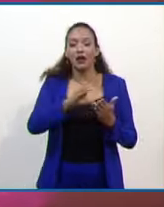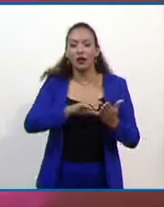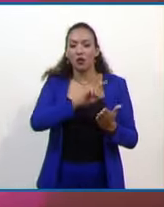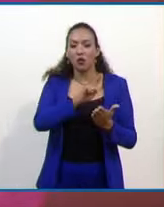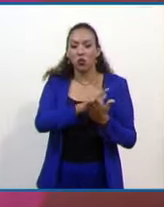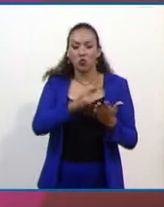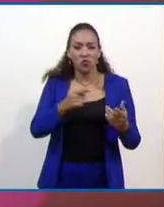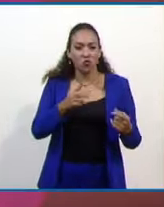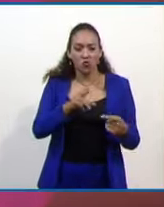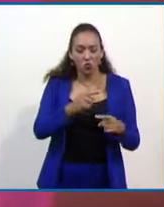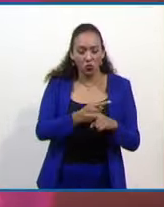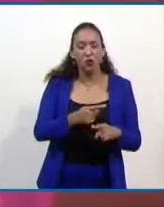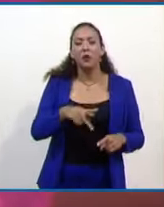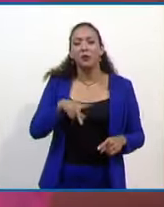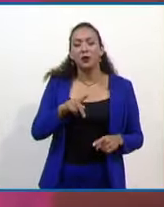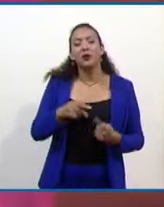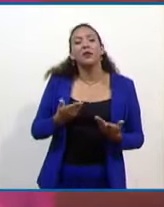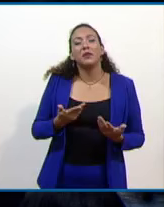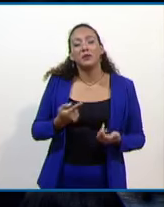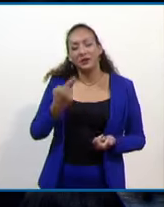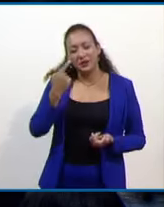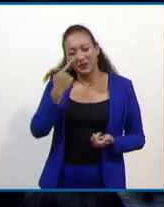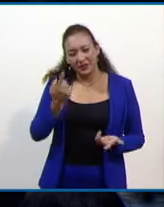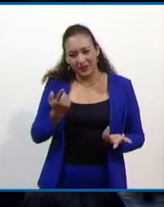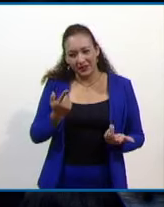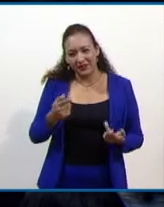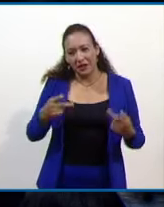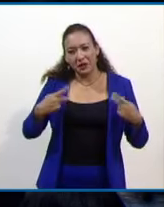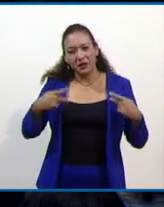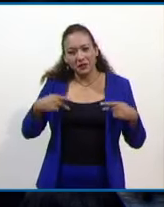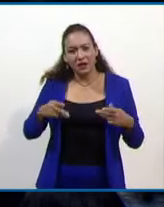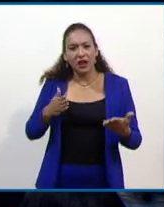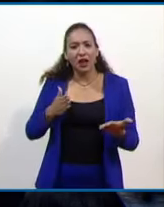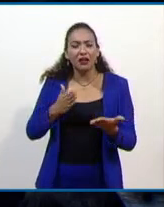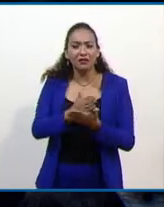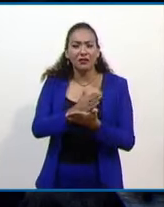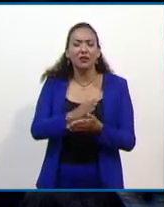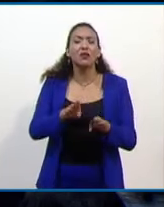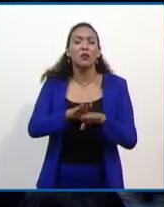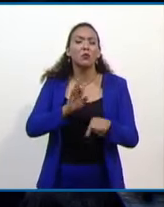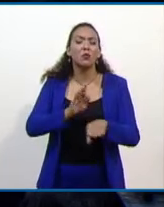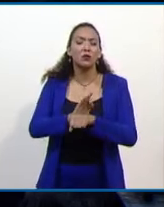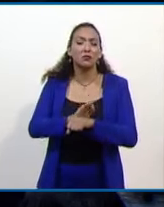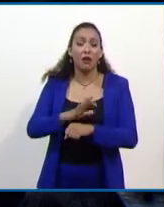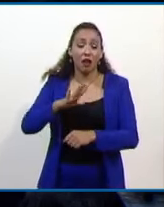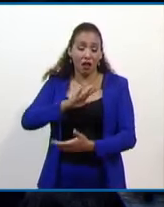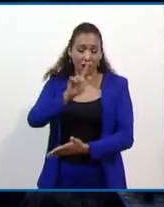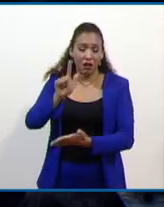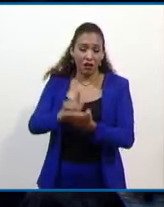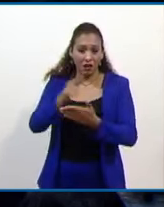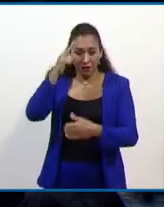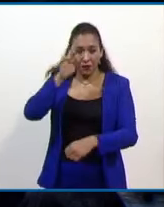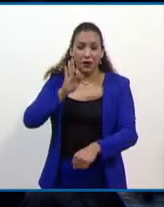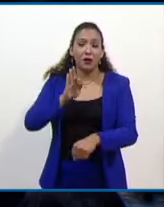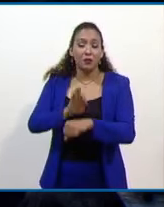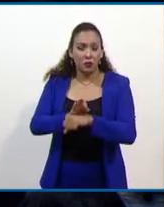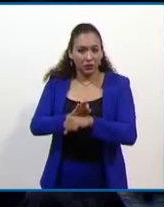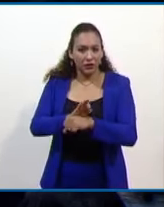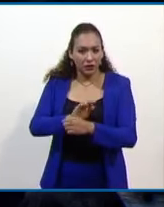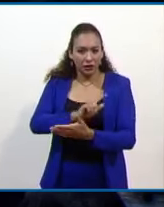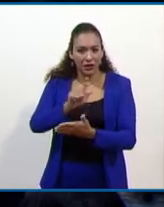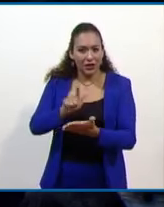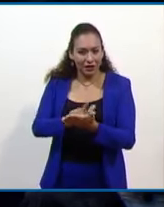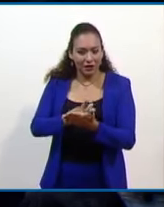necesidad de haber acudido a un medio, porque pues además los ciudadanos nada más tienen acceso al juicio de amparo, no tienen acceso a controversia ni acción de